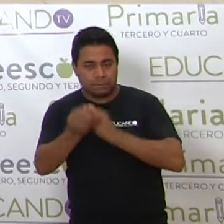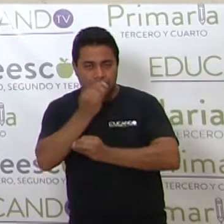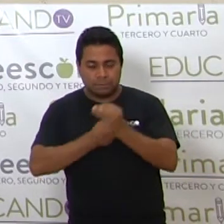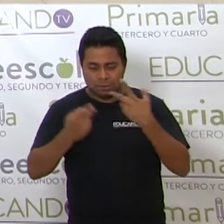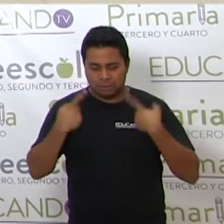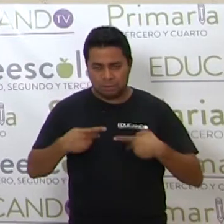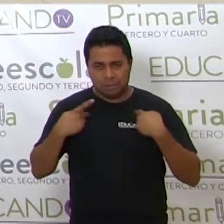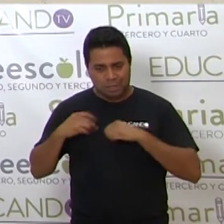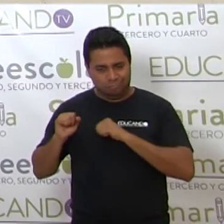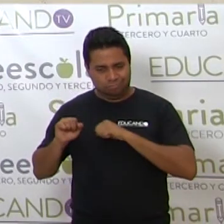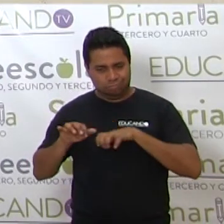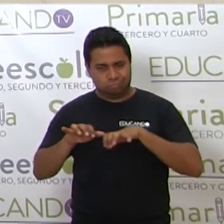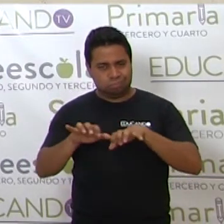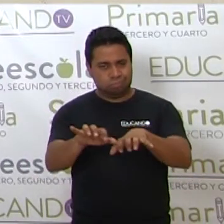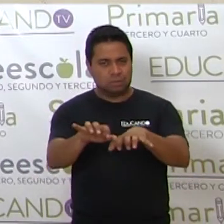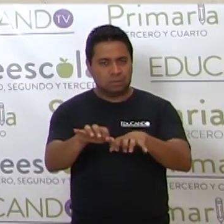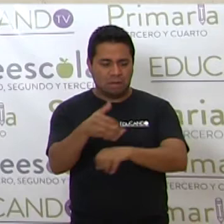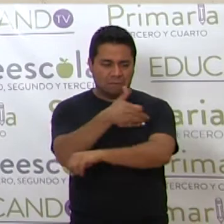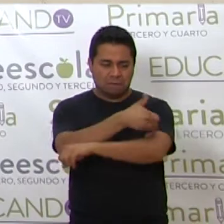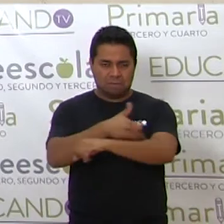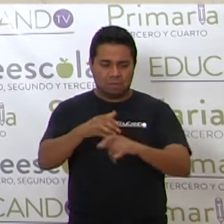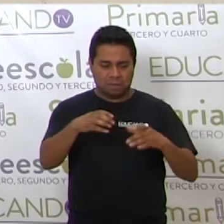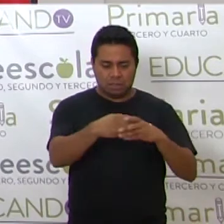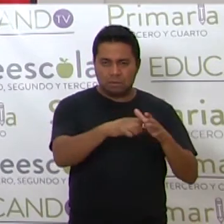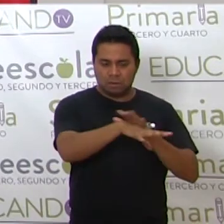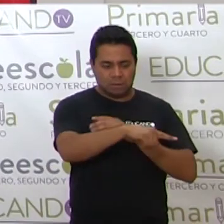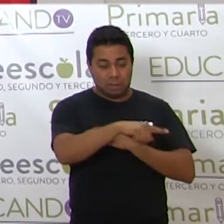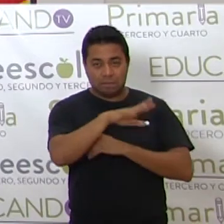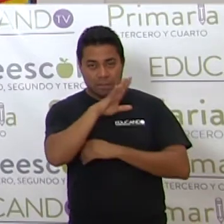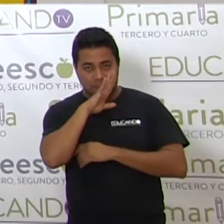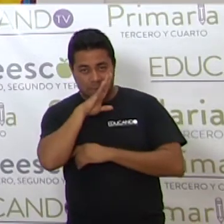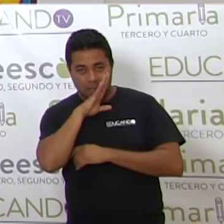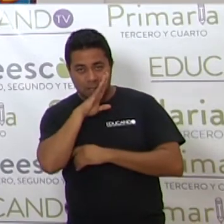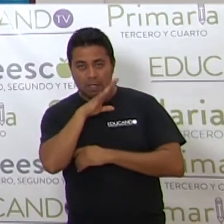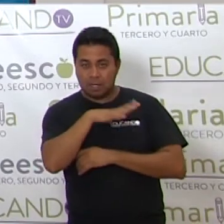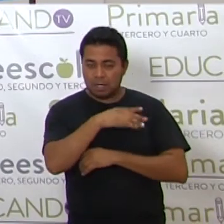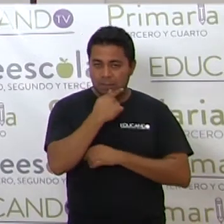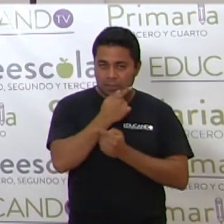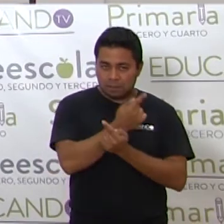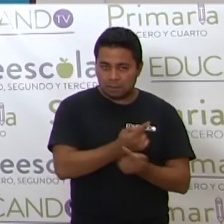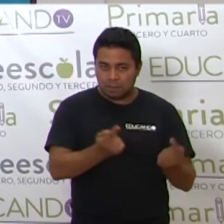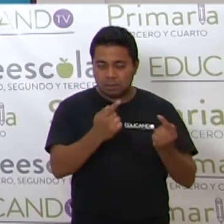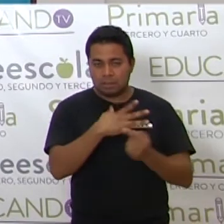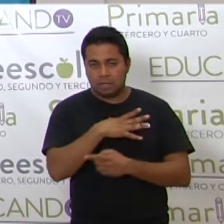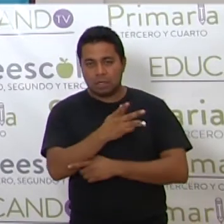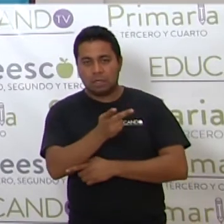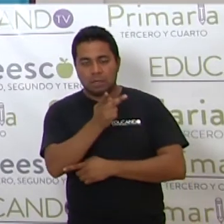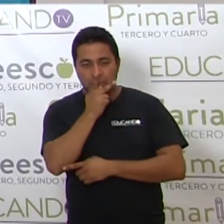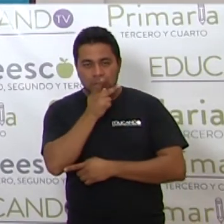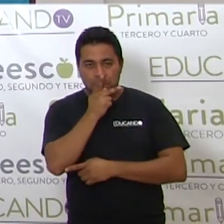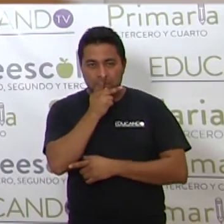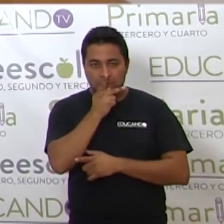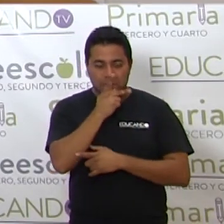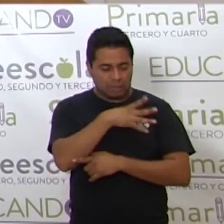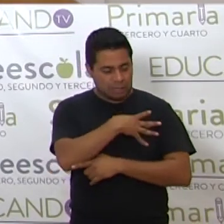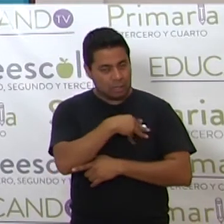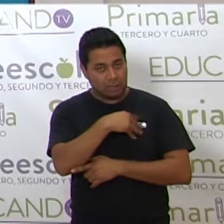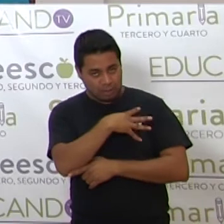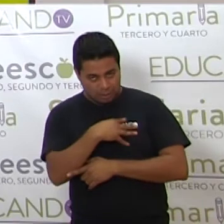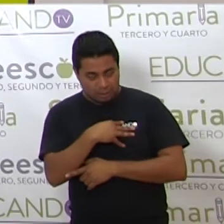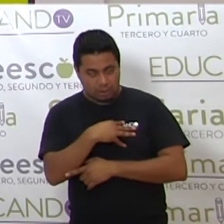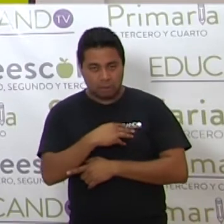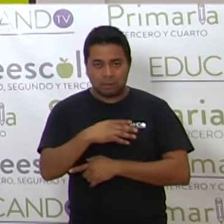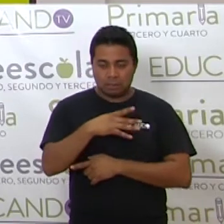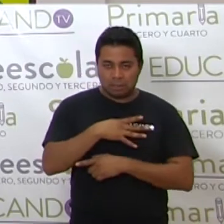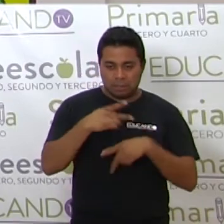gente familias por ejemplo aquí está la mamá aquí están los niños aquí está el papá con su hijo aquí hay personas